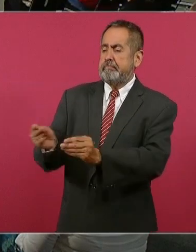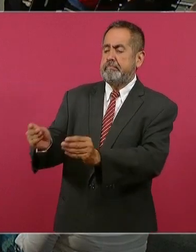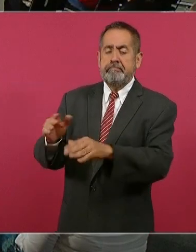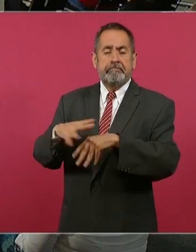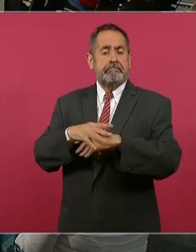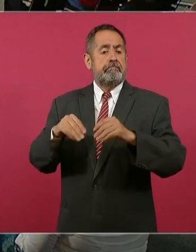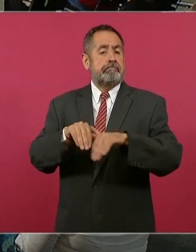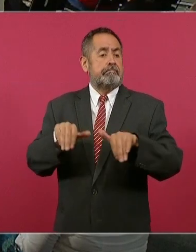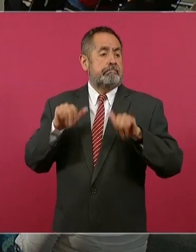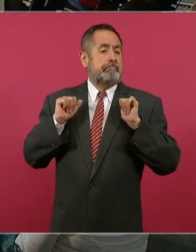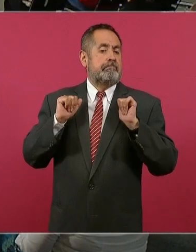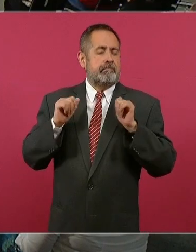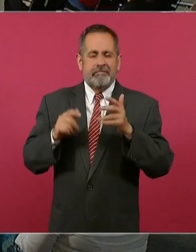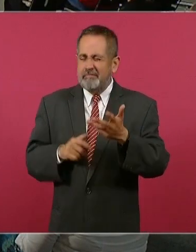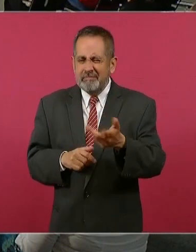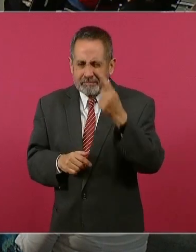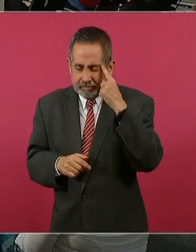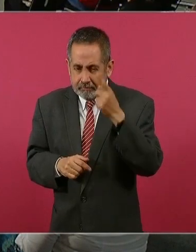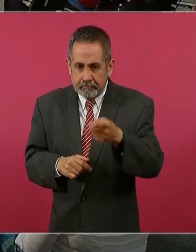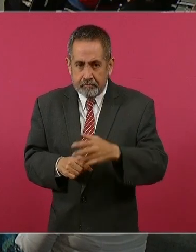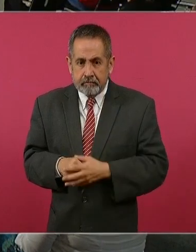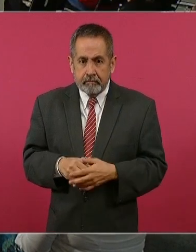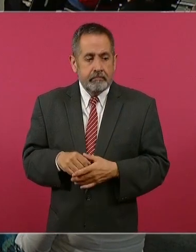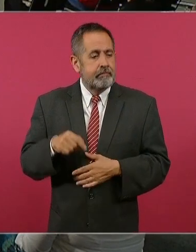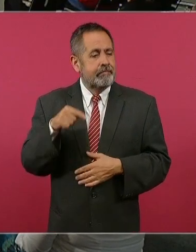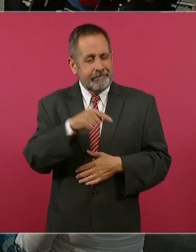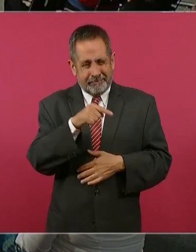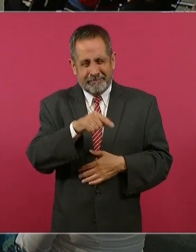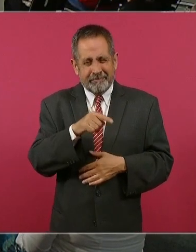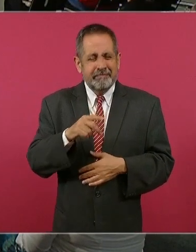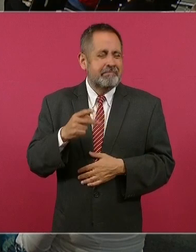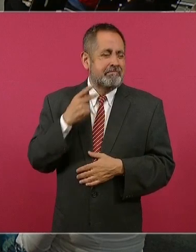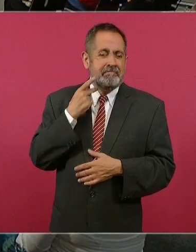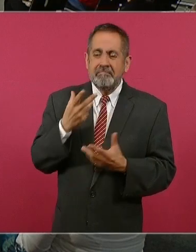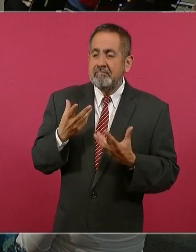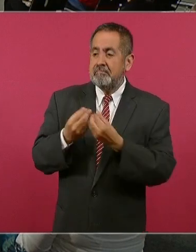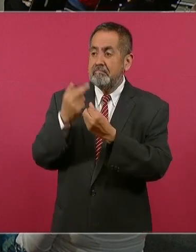Es de los políticos que están con el rey hasta que muera.